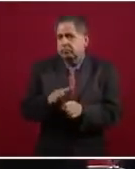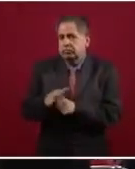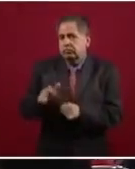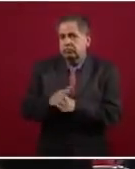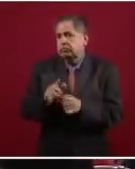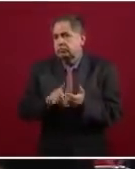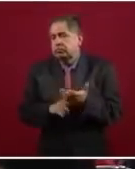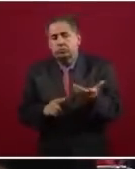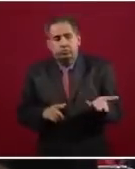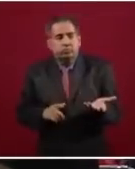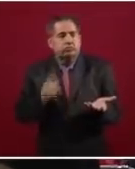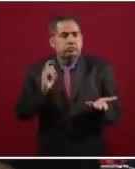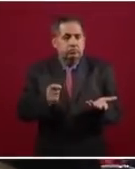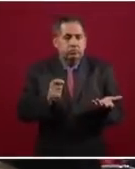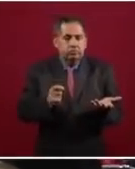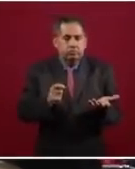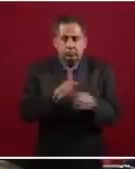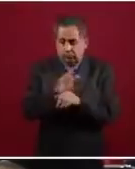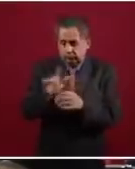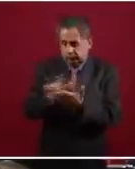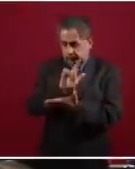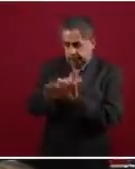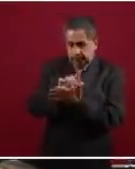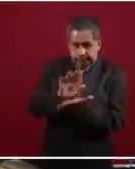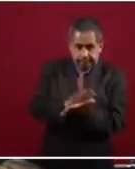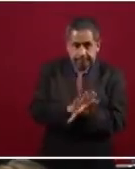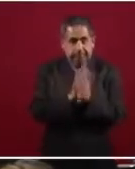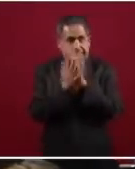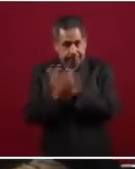cuáles han sido las reformas